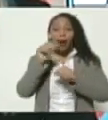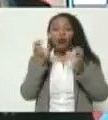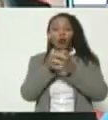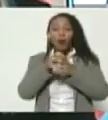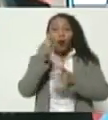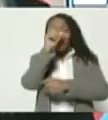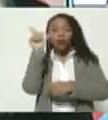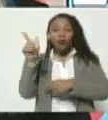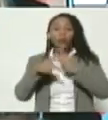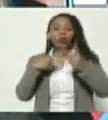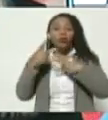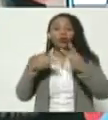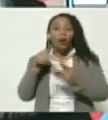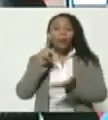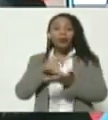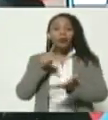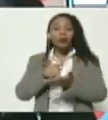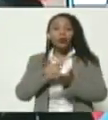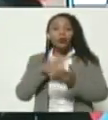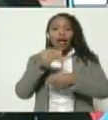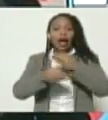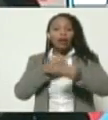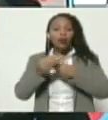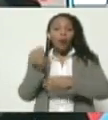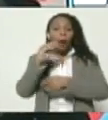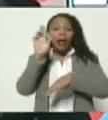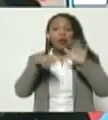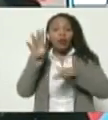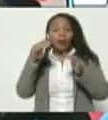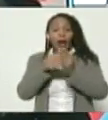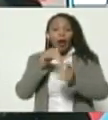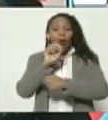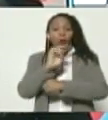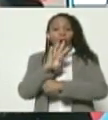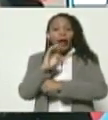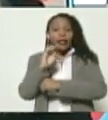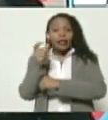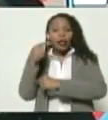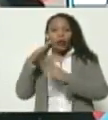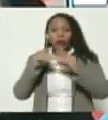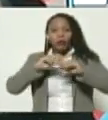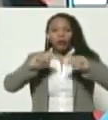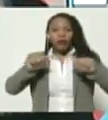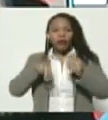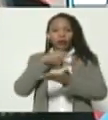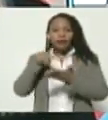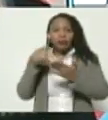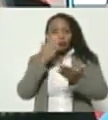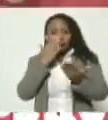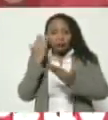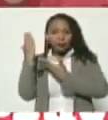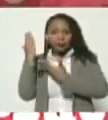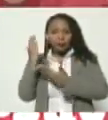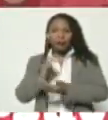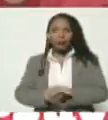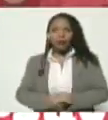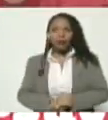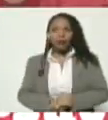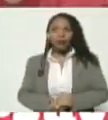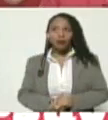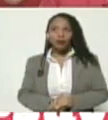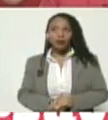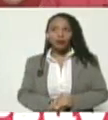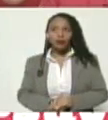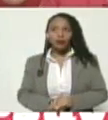proceso de postulaciones que se llevó a cabo en más de 14.000 VC en todo el territorio nacional. De inmediato lo escuchamos.